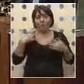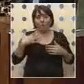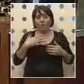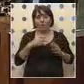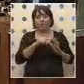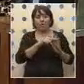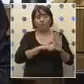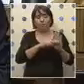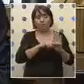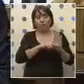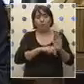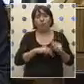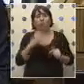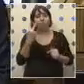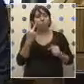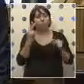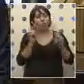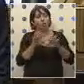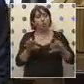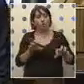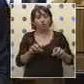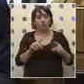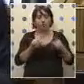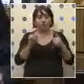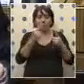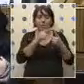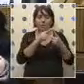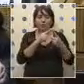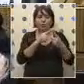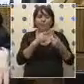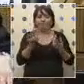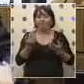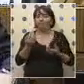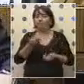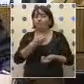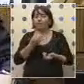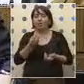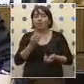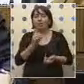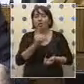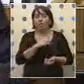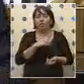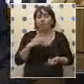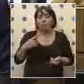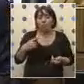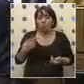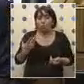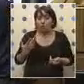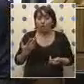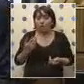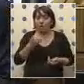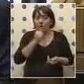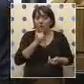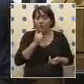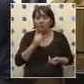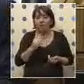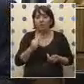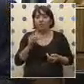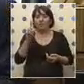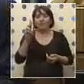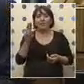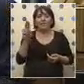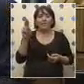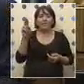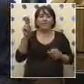proyecto. Quisiera referirme a dos cosas. Primero, partir, y lamento que no esté el Diputado Teller por su intermedio, señor Presidente, porque él decía que el sistema AFP